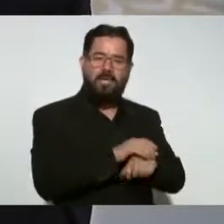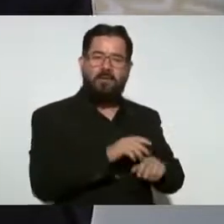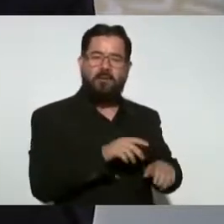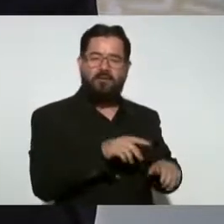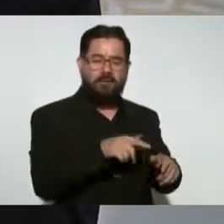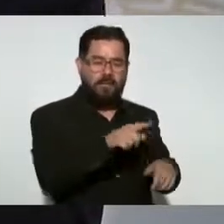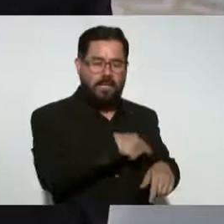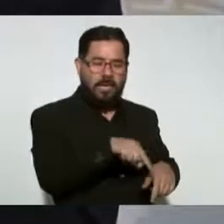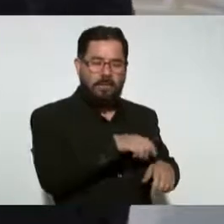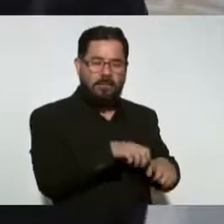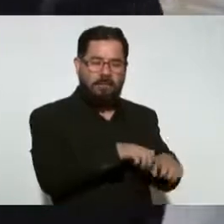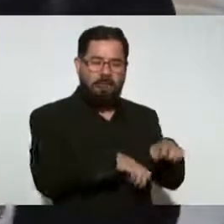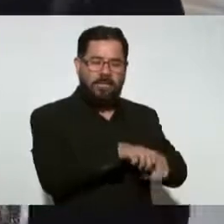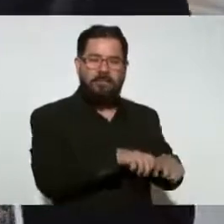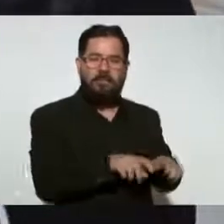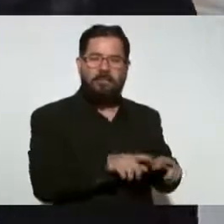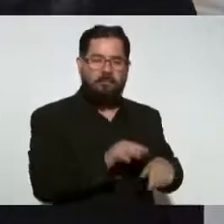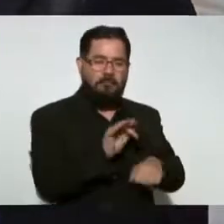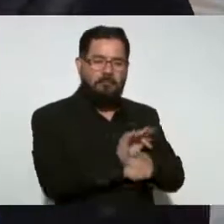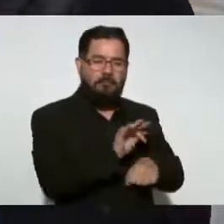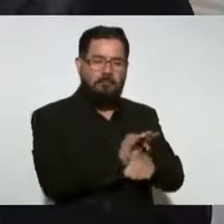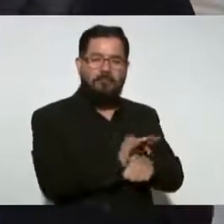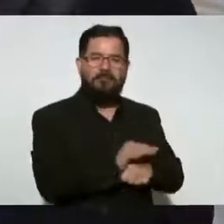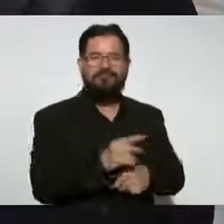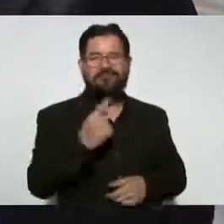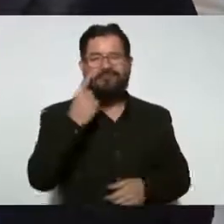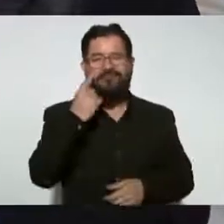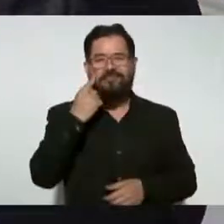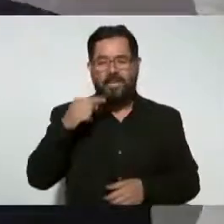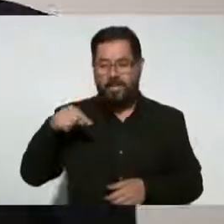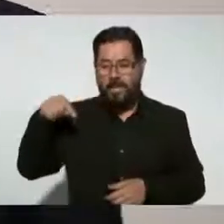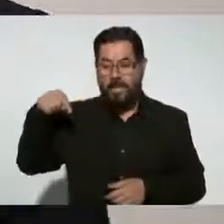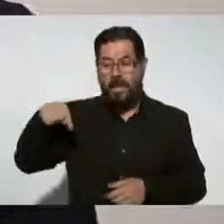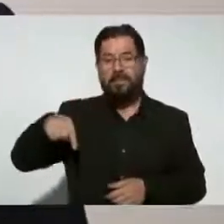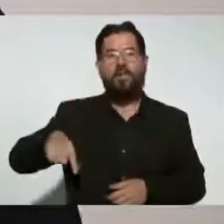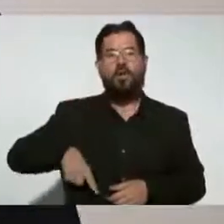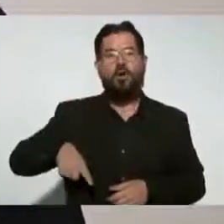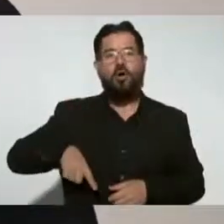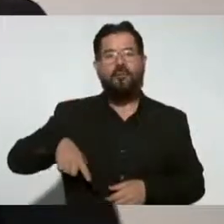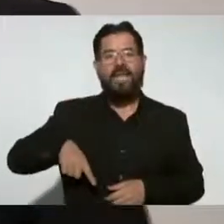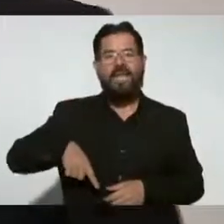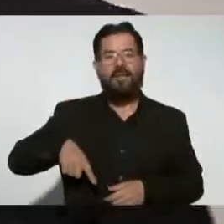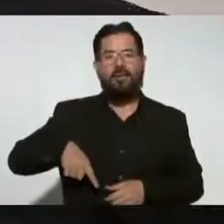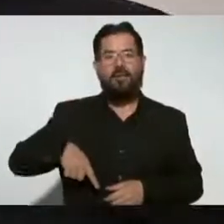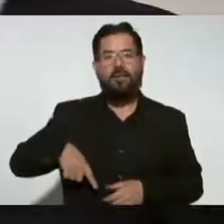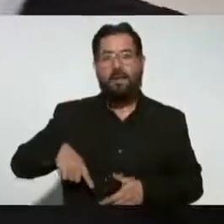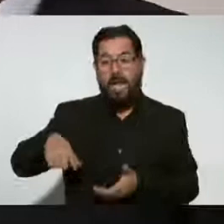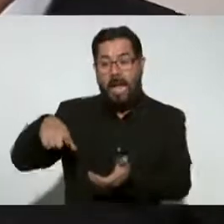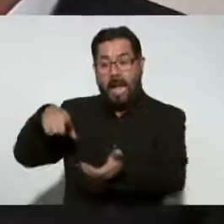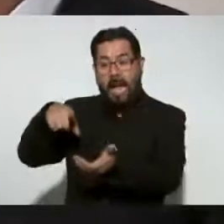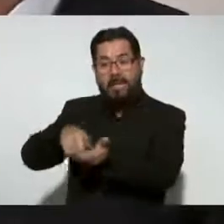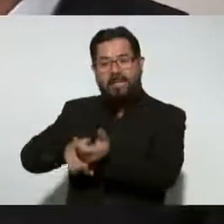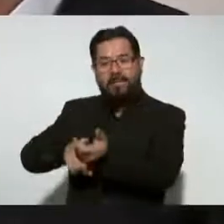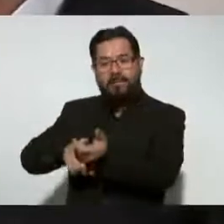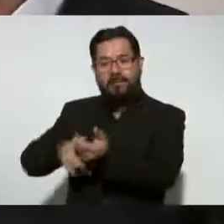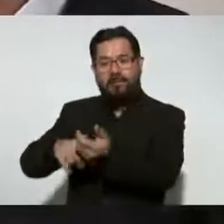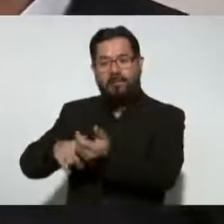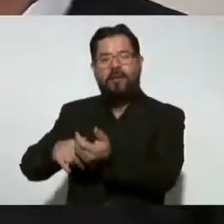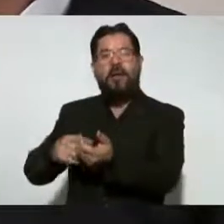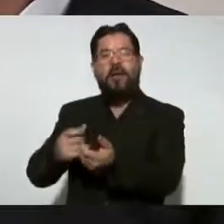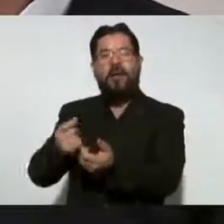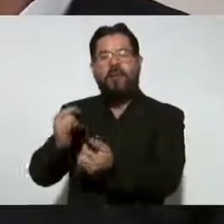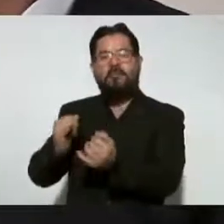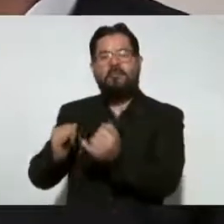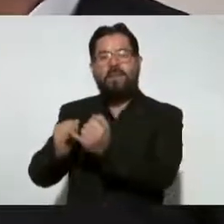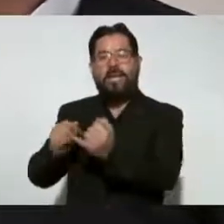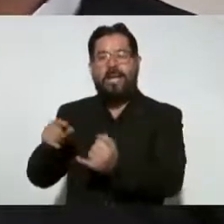dependencias que son las que autorizan qué